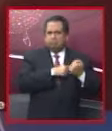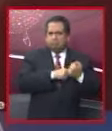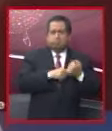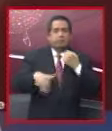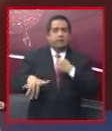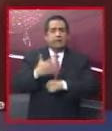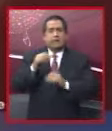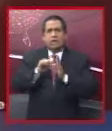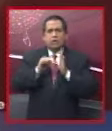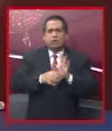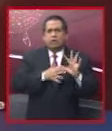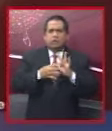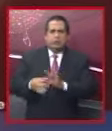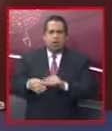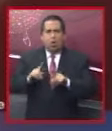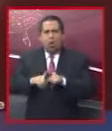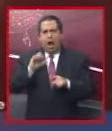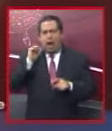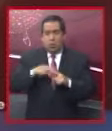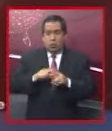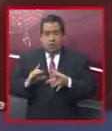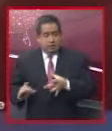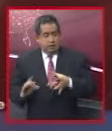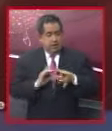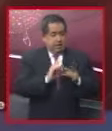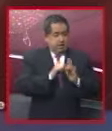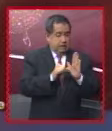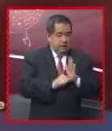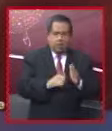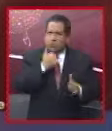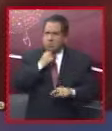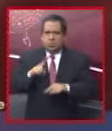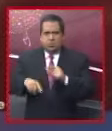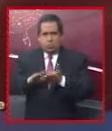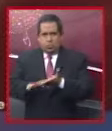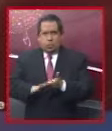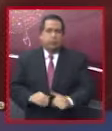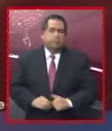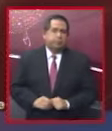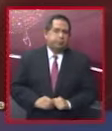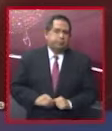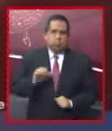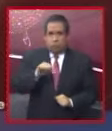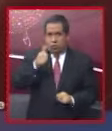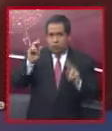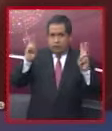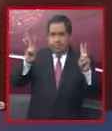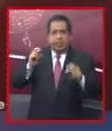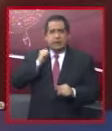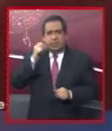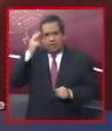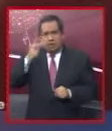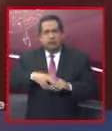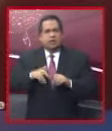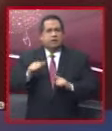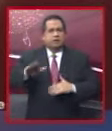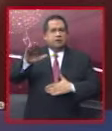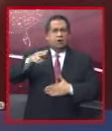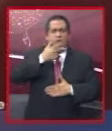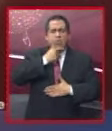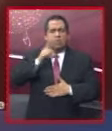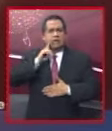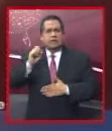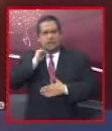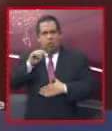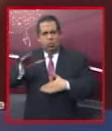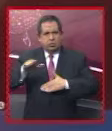15 artículos de ley, así como cualquier referencia al artículo 32. Otros temas que abordará el Senado mexicano serán la toma de protesta de senadoras y